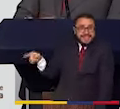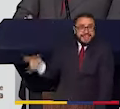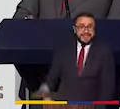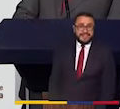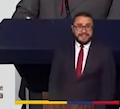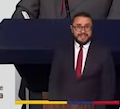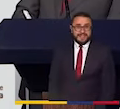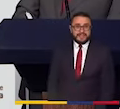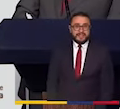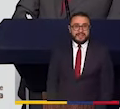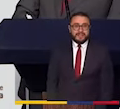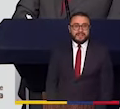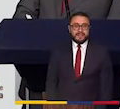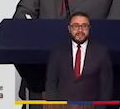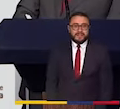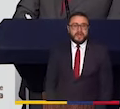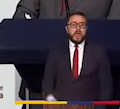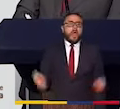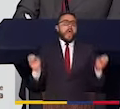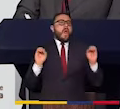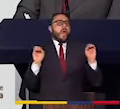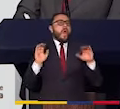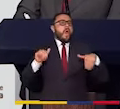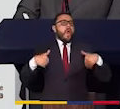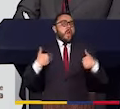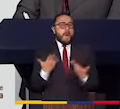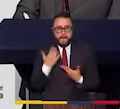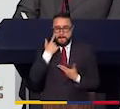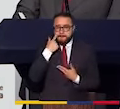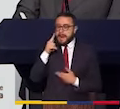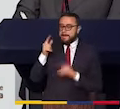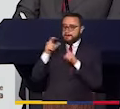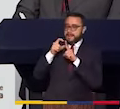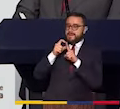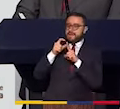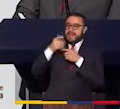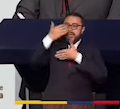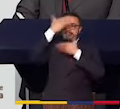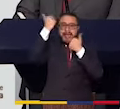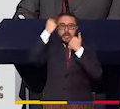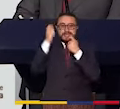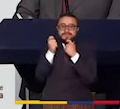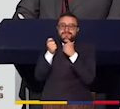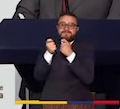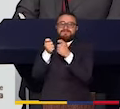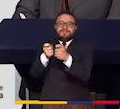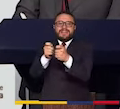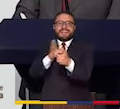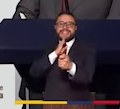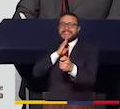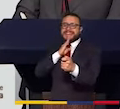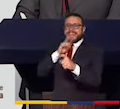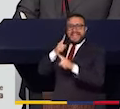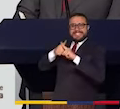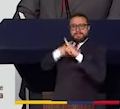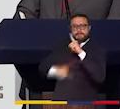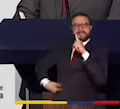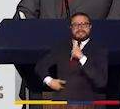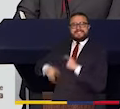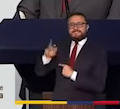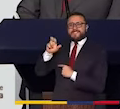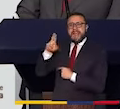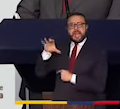como hacía Franco, la palabra terrorista sobre incluso los militantes del partido